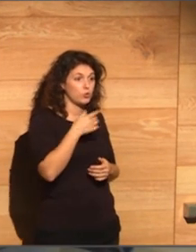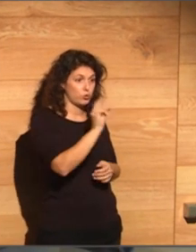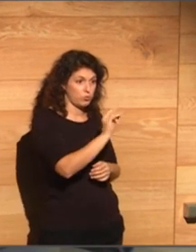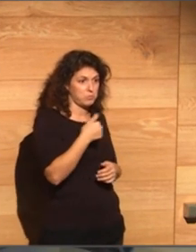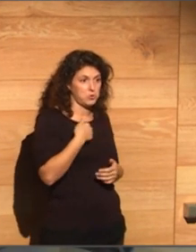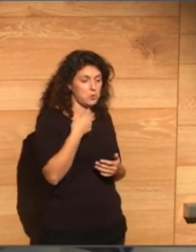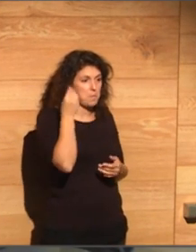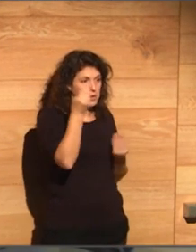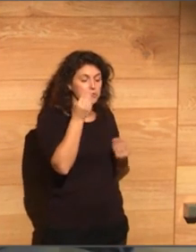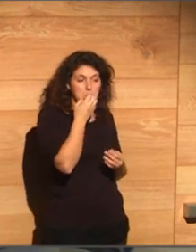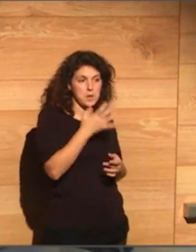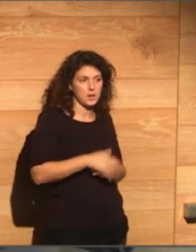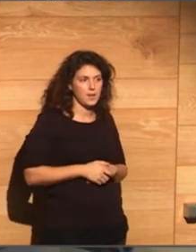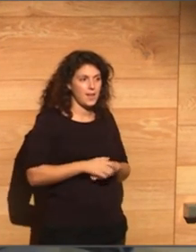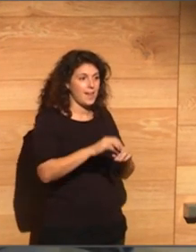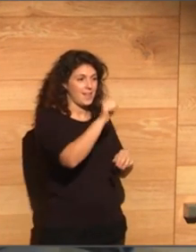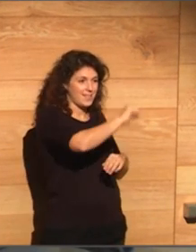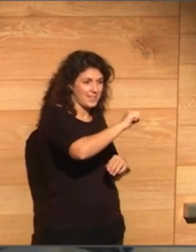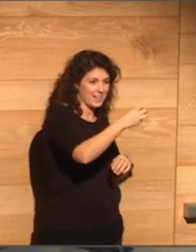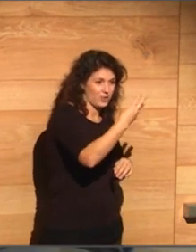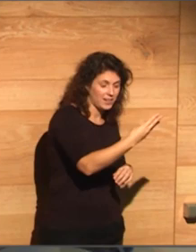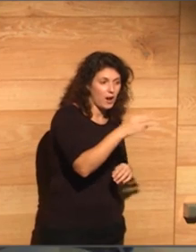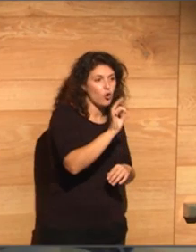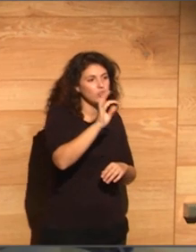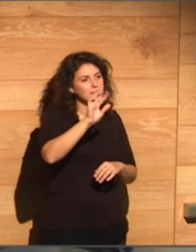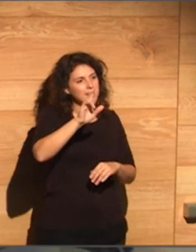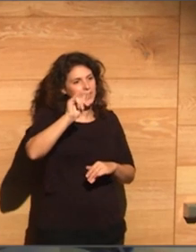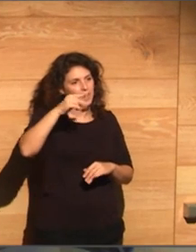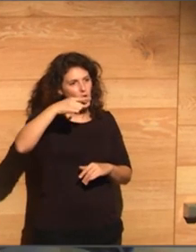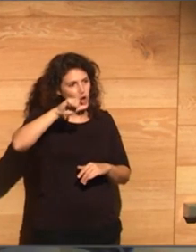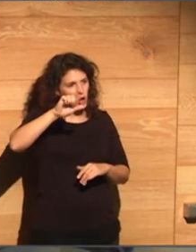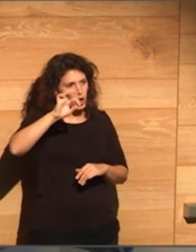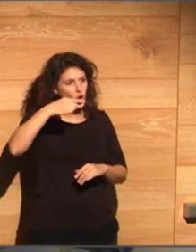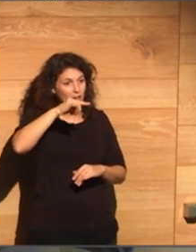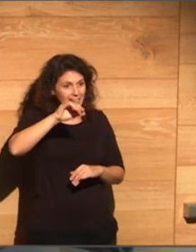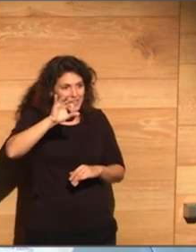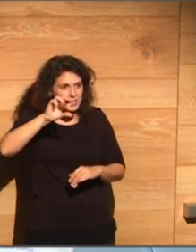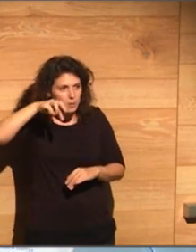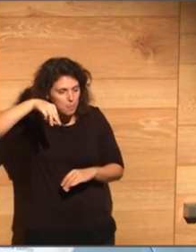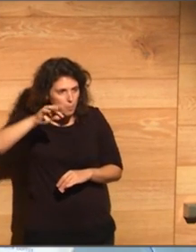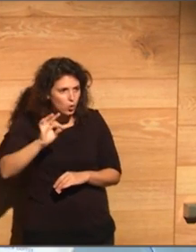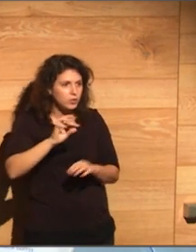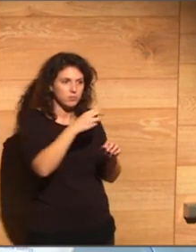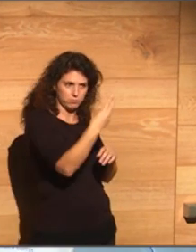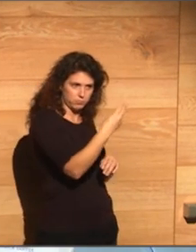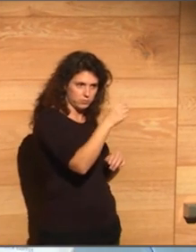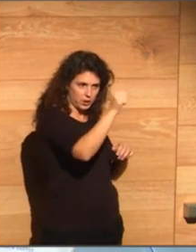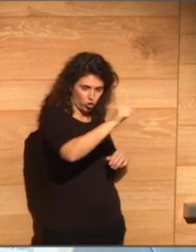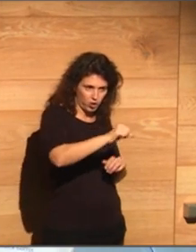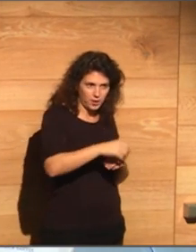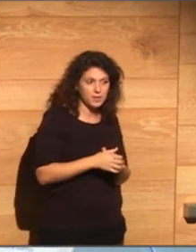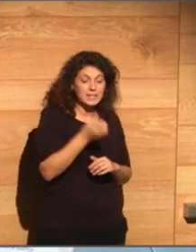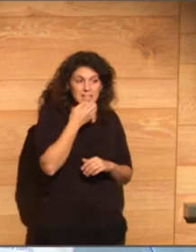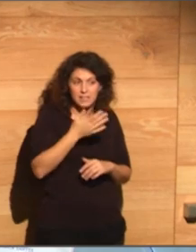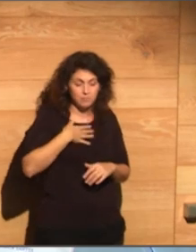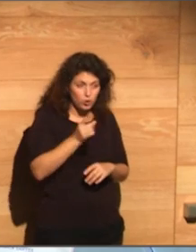trilogía me parece bien. ¿Cómo sería? ¿Trilojez o trilogismo? Trilogía. Si tú quieres hacer trilogía, pues me parece bien. Si